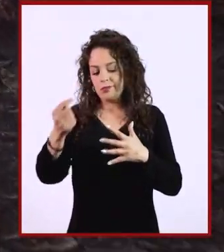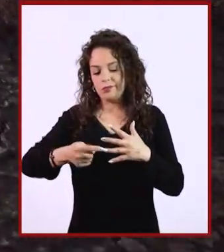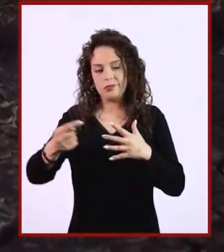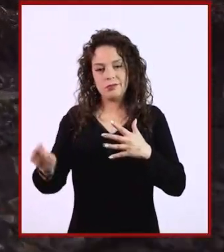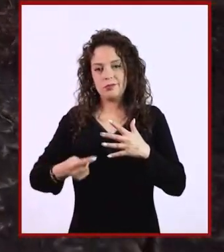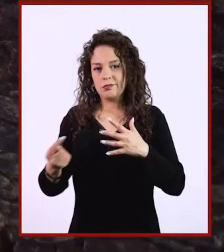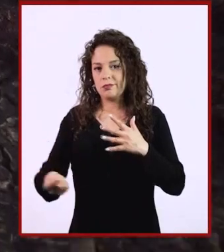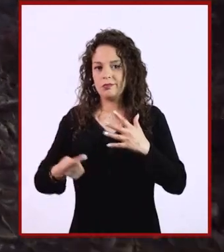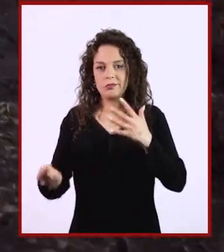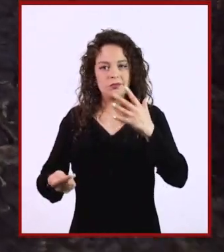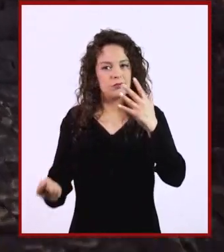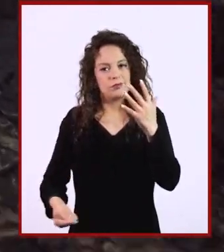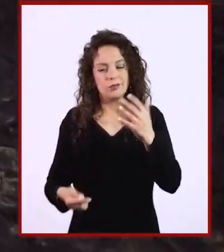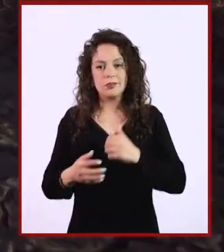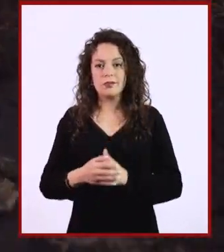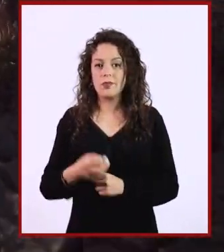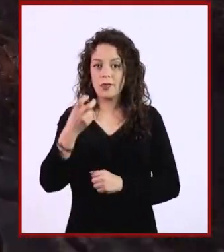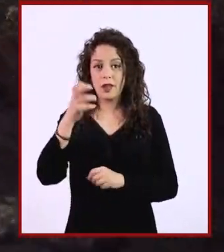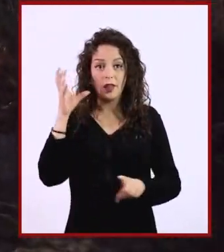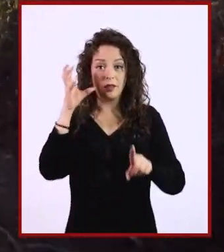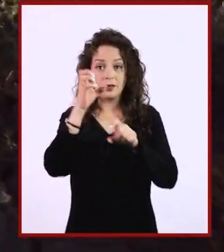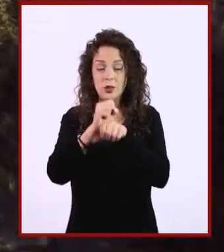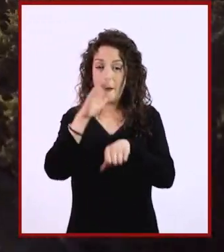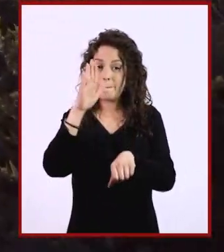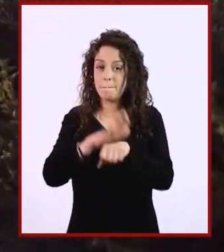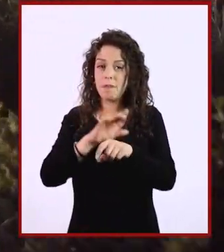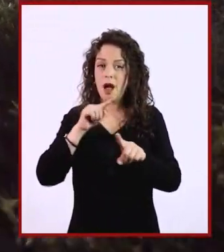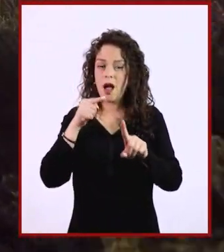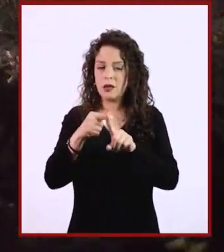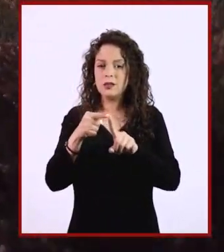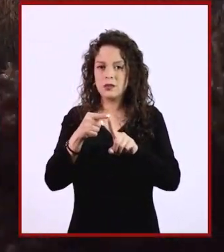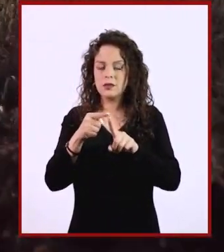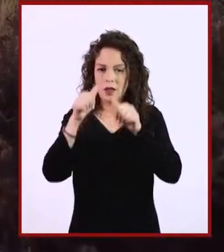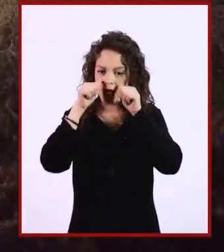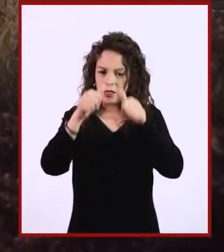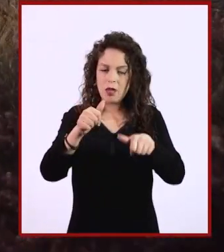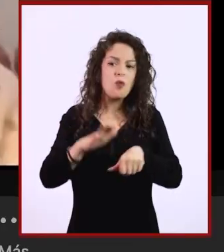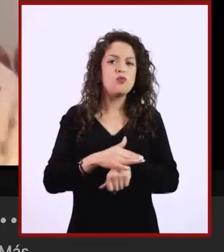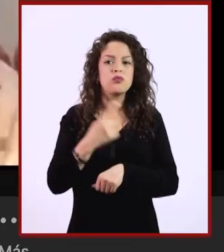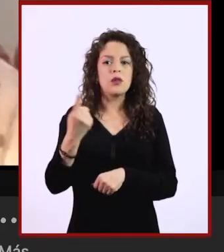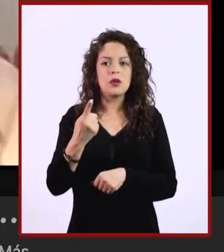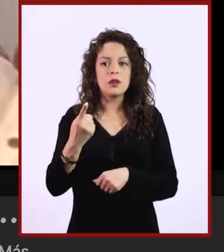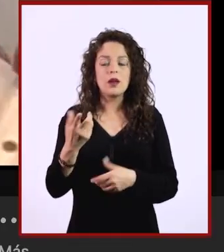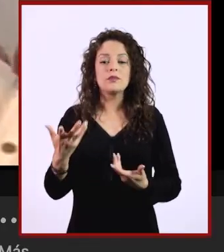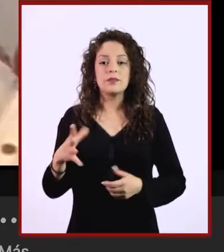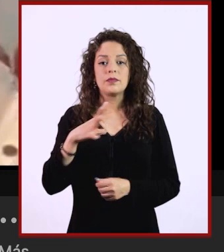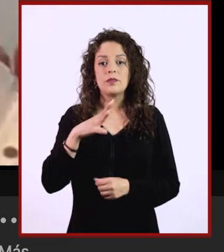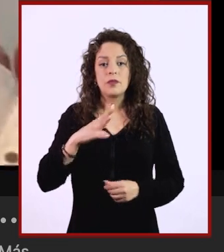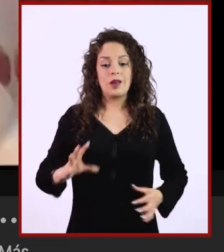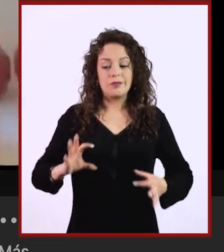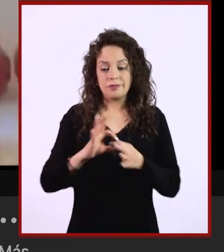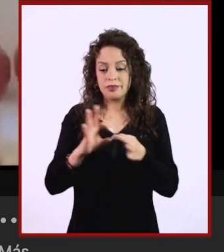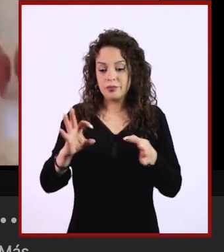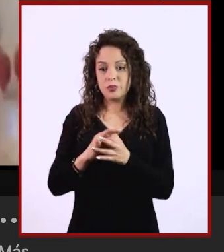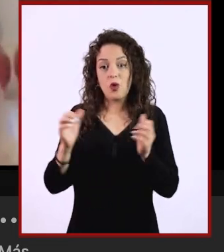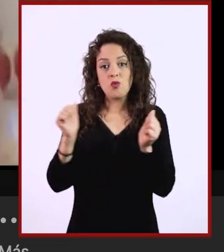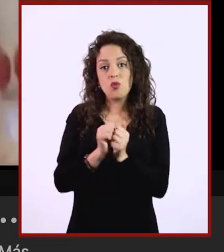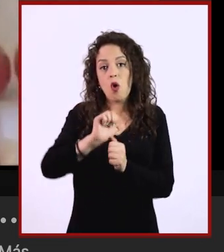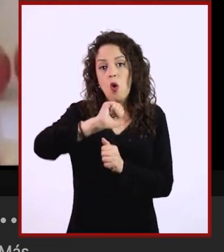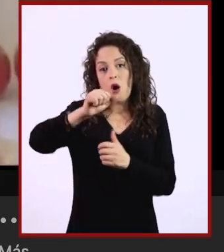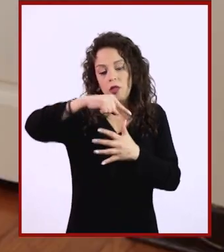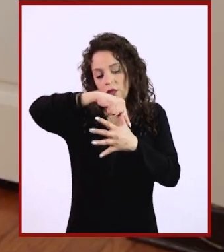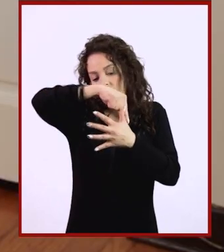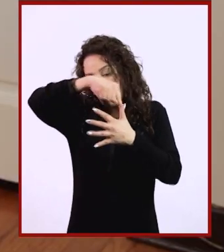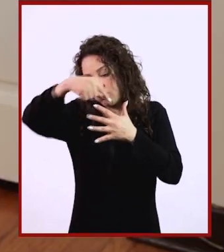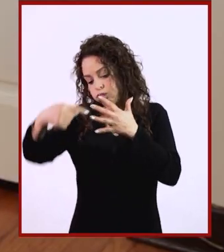Nos enfocamos mucho en este objetivo en particular, sobre todo porque está relacionado con todos los demás, ¿no? Si